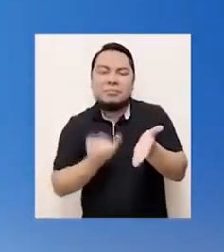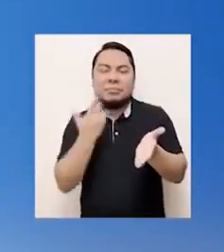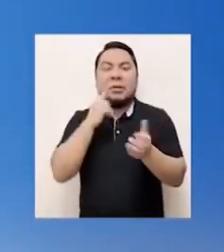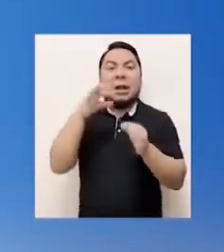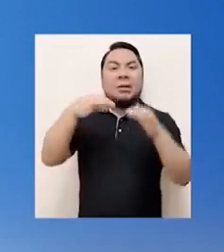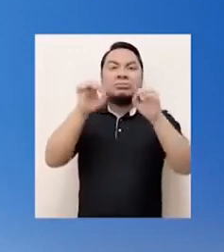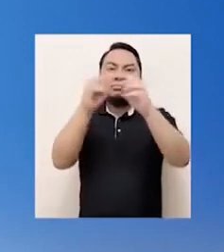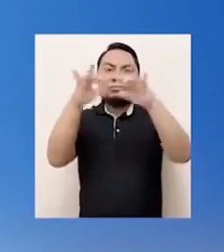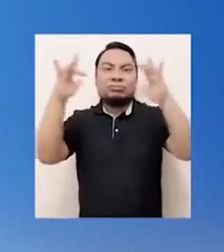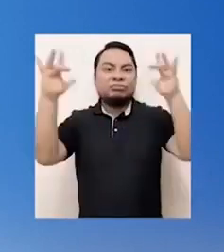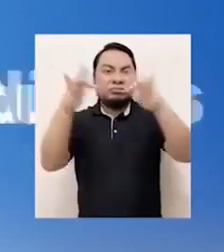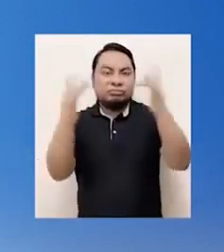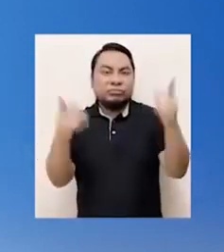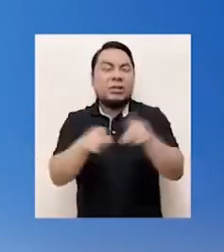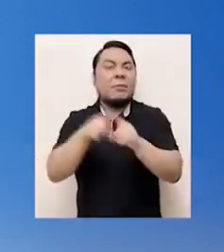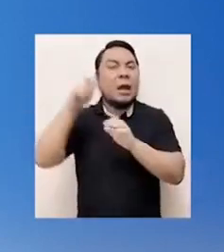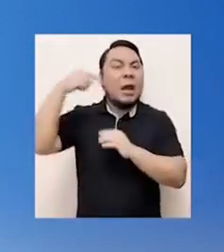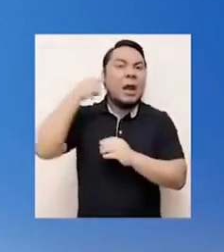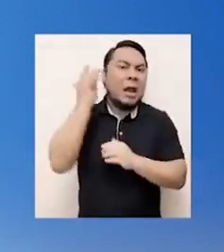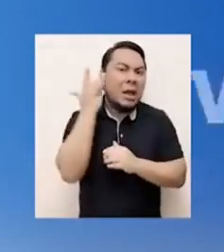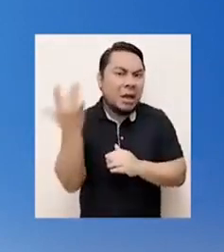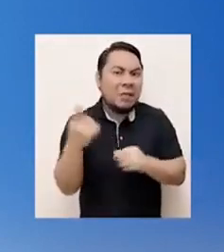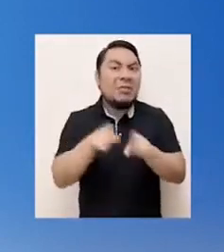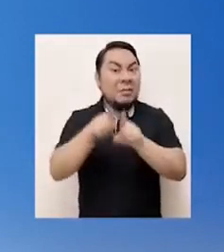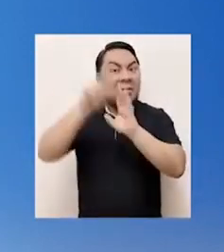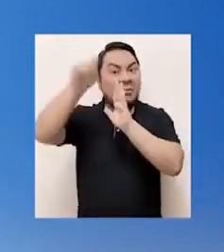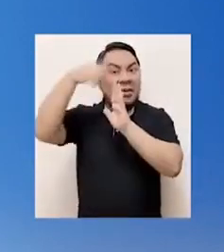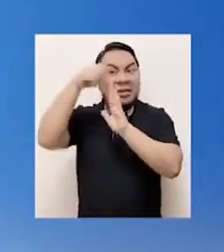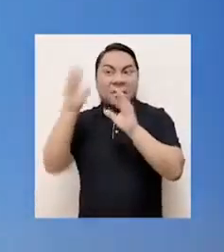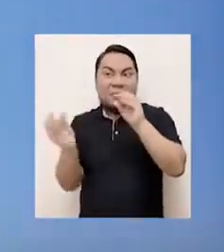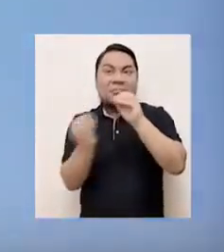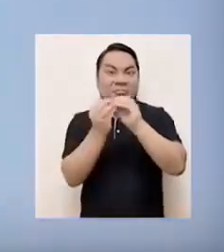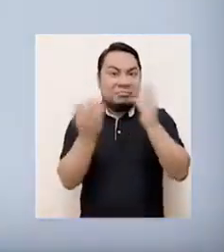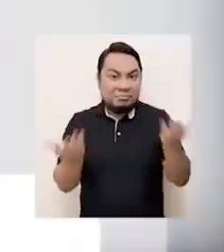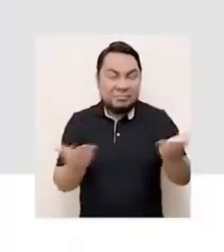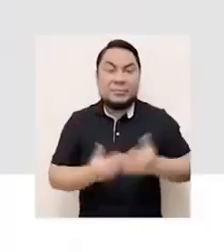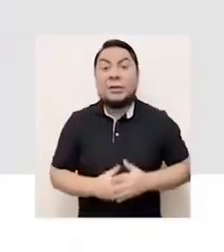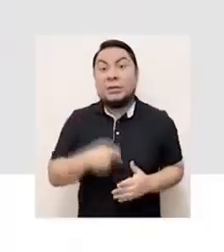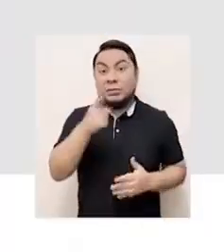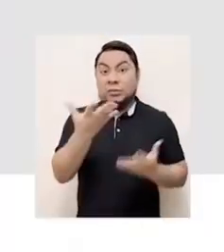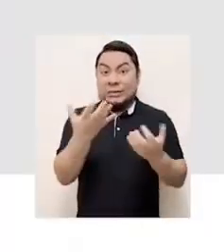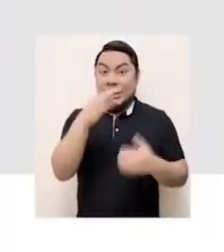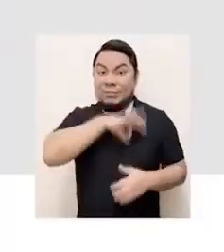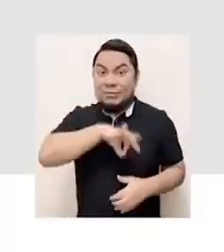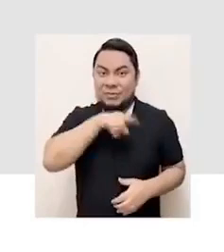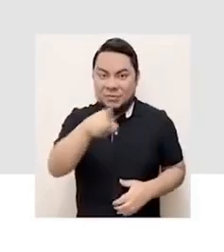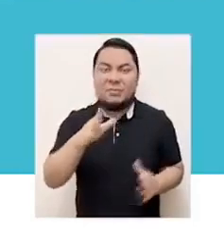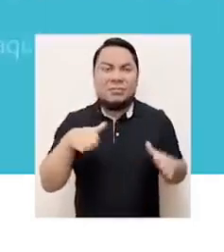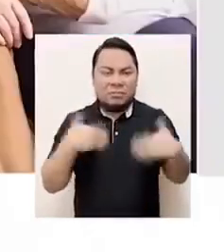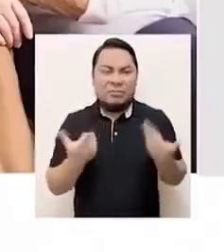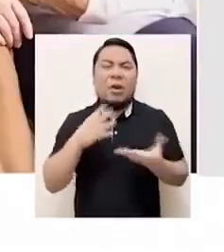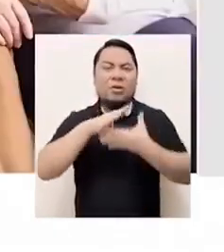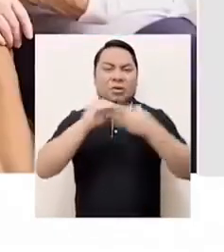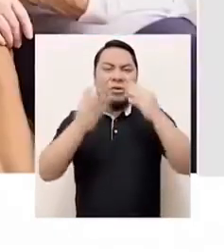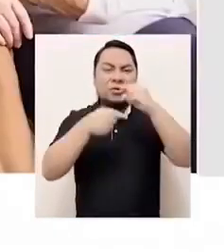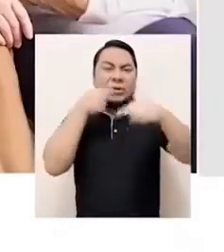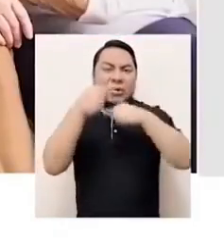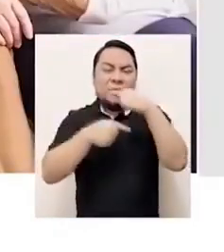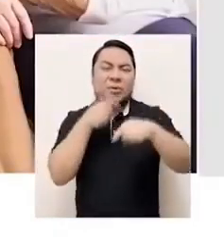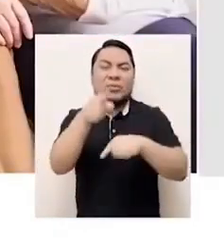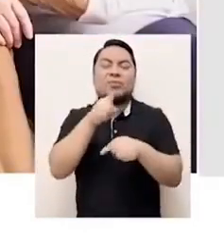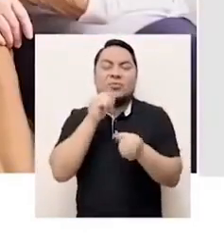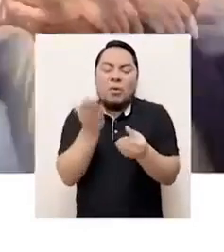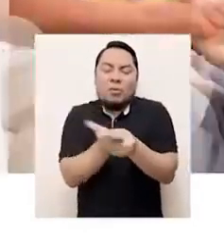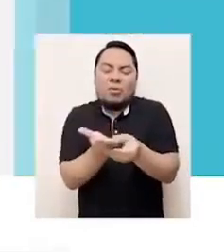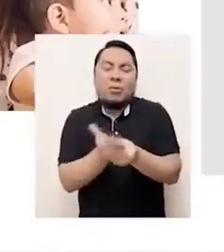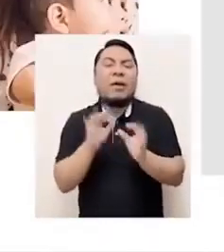animaciones audios e incluso vídeos si sabe aprovecharlo podrá contar historias como